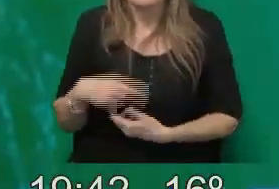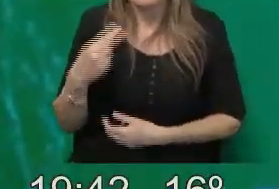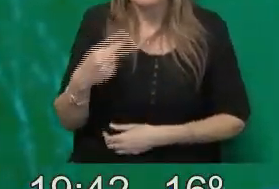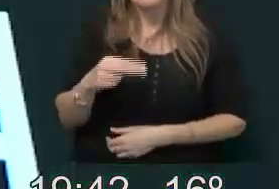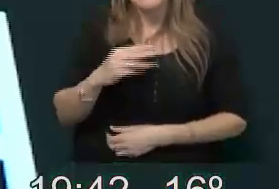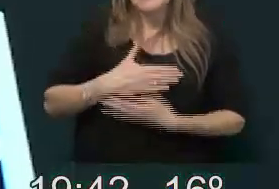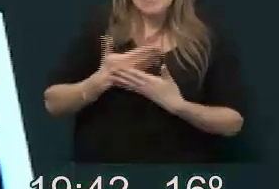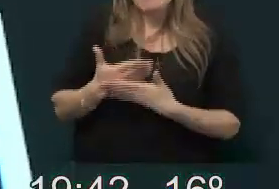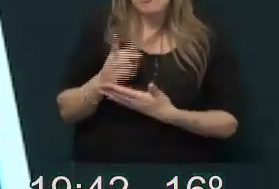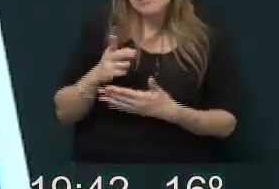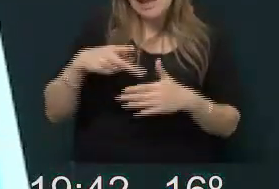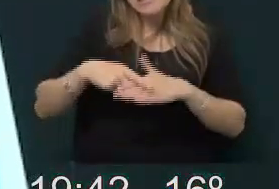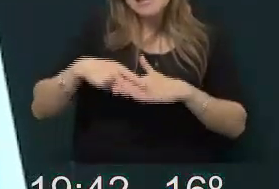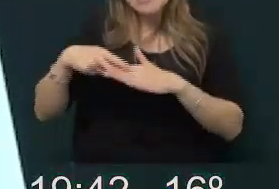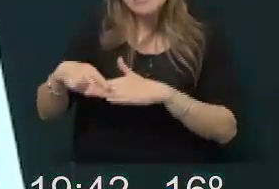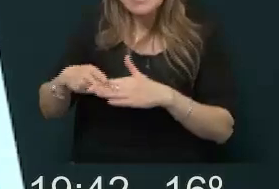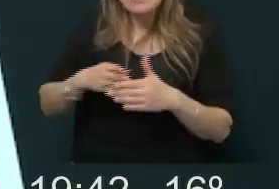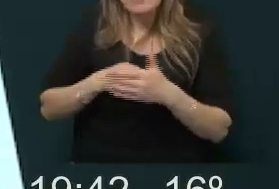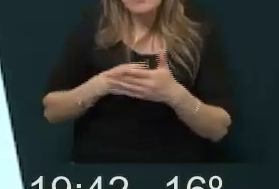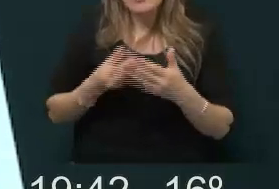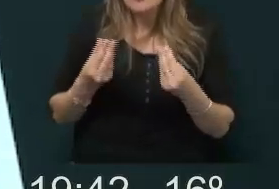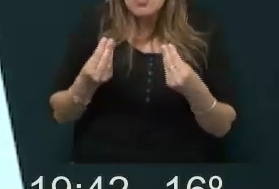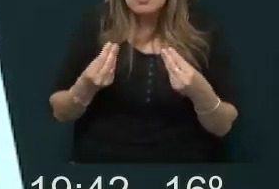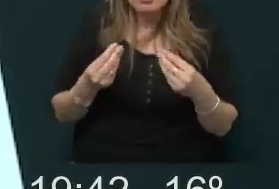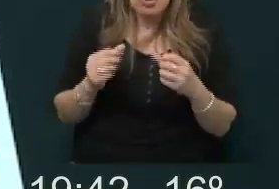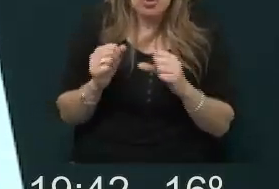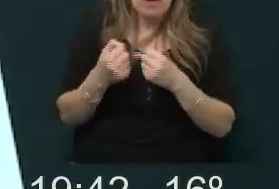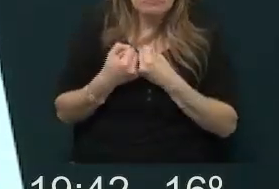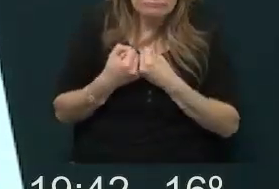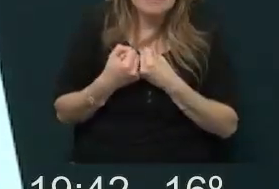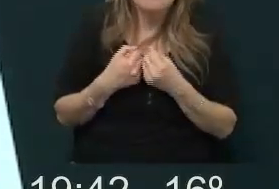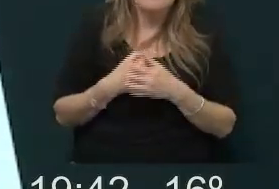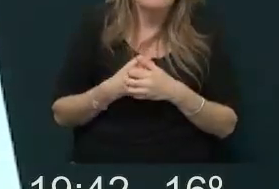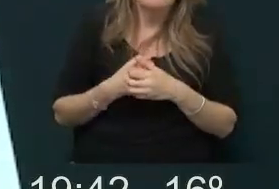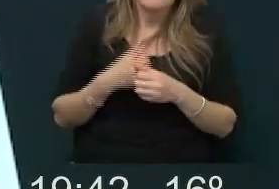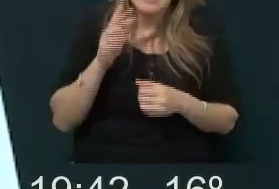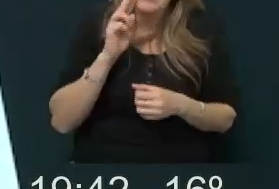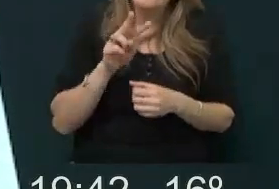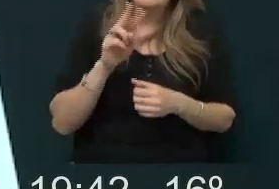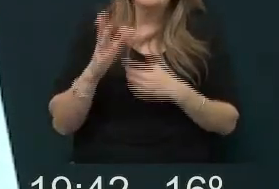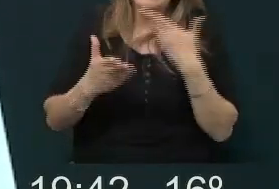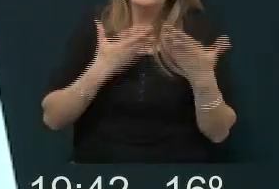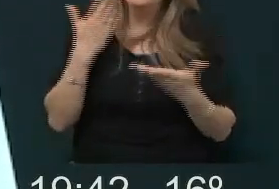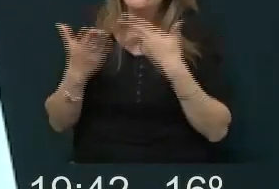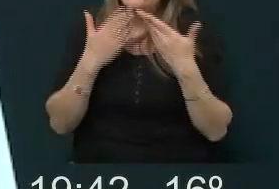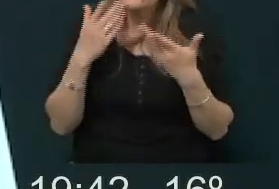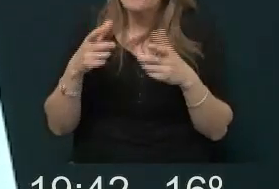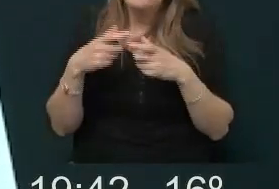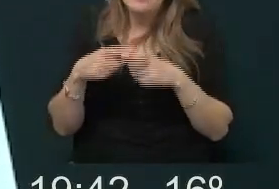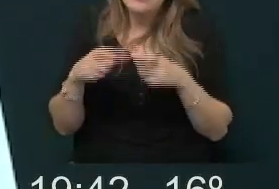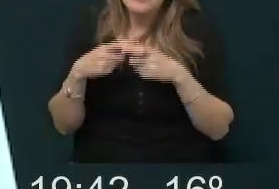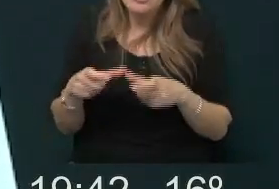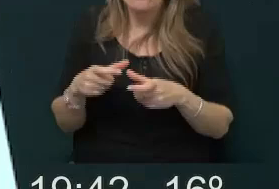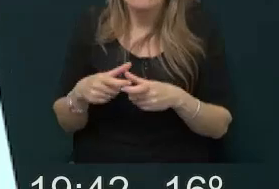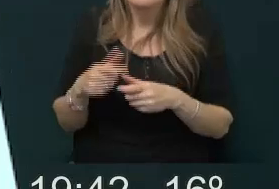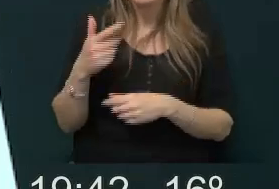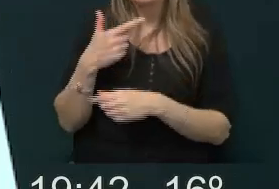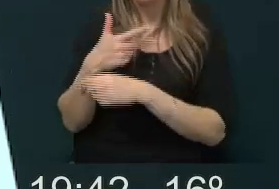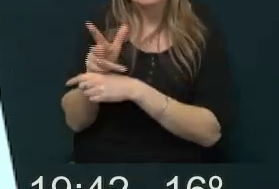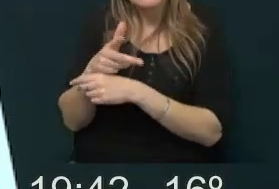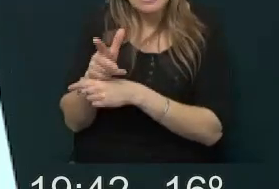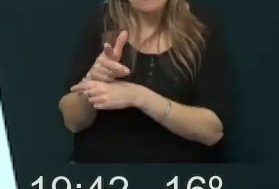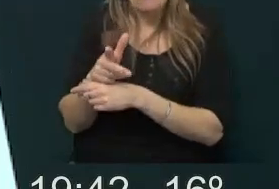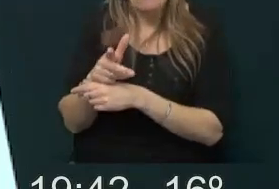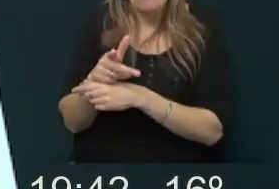estos casos tenemos como una cosa medio así como apretadita. Nos vamos a ir con una canción de este disco con un gran video que tiene a Vicky